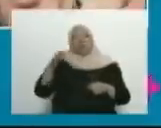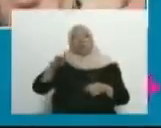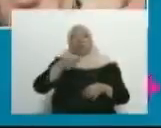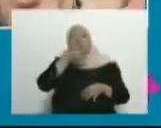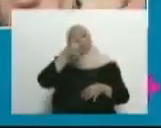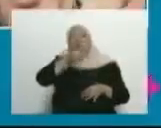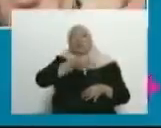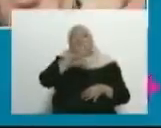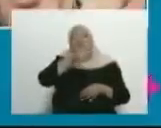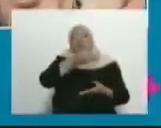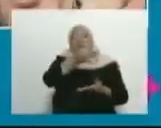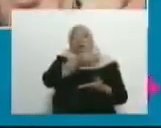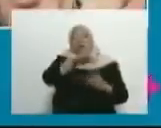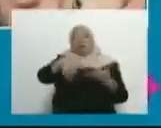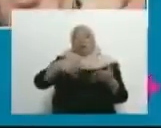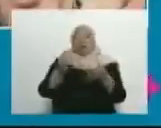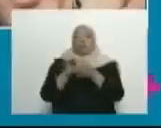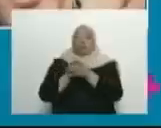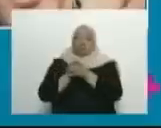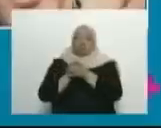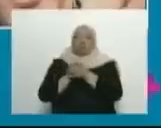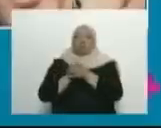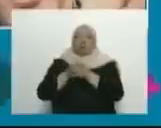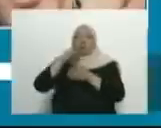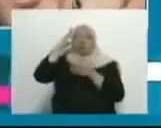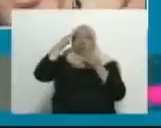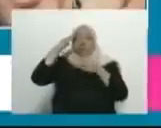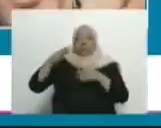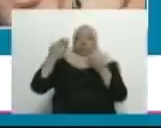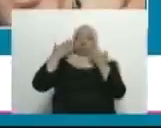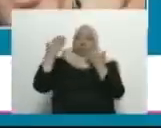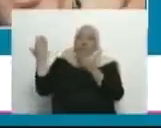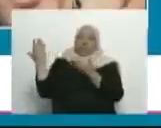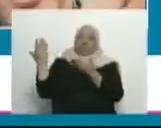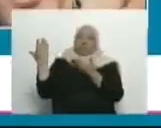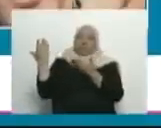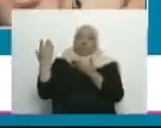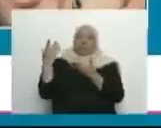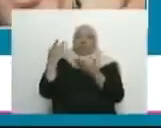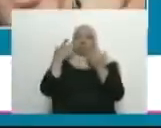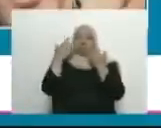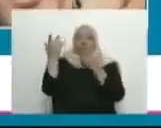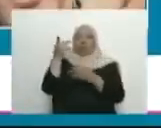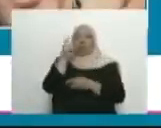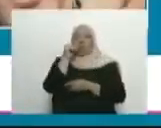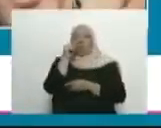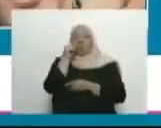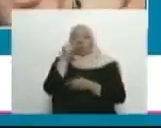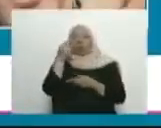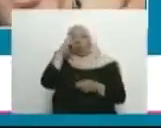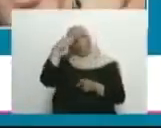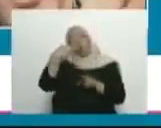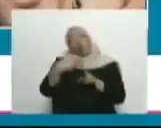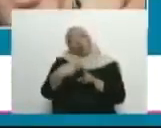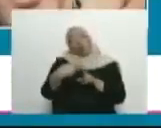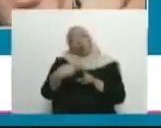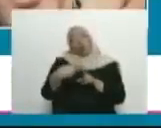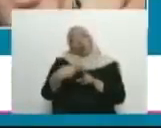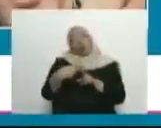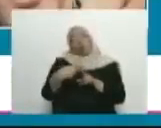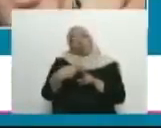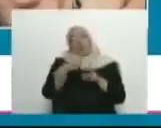de nuestro ahora general de brigada, Paulino Millán Sabino. Yo he